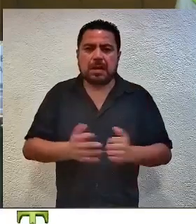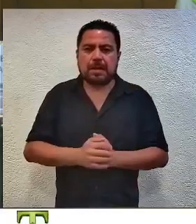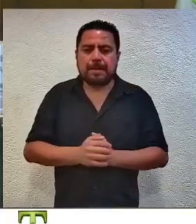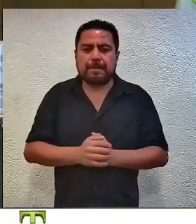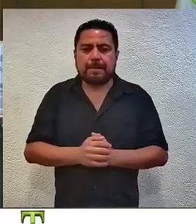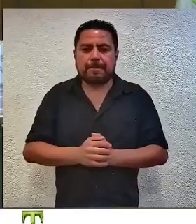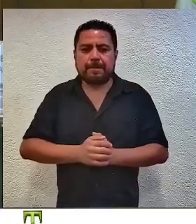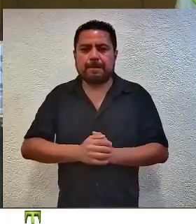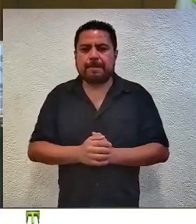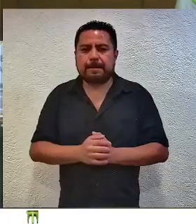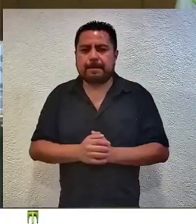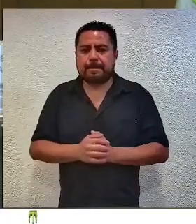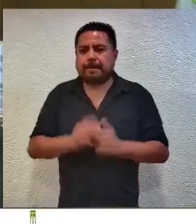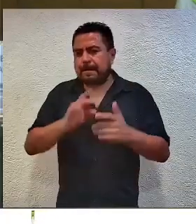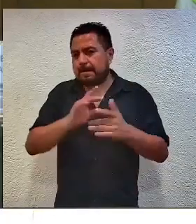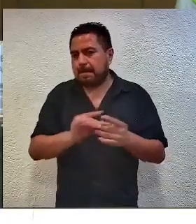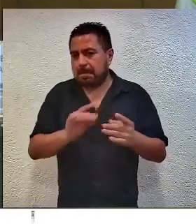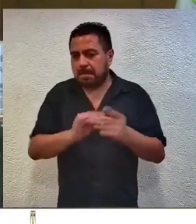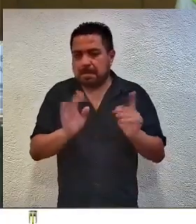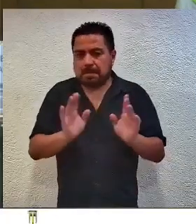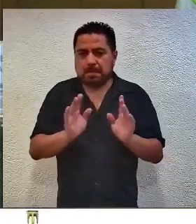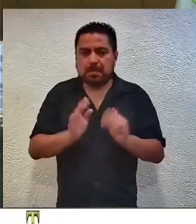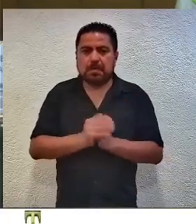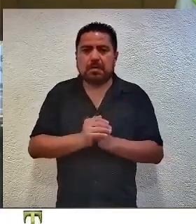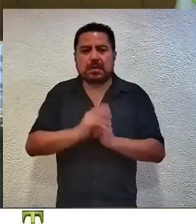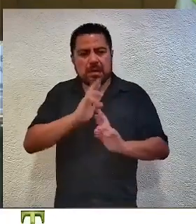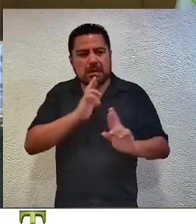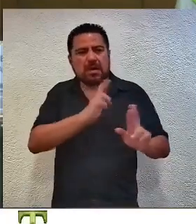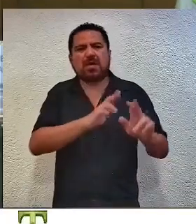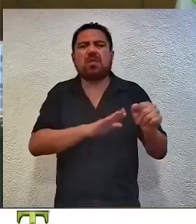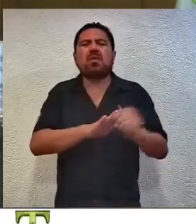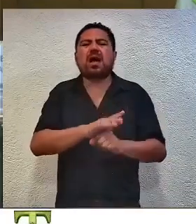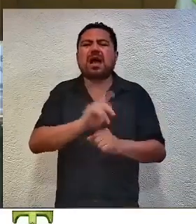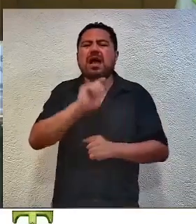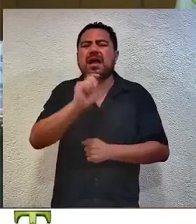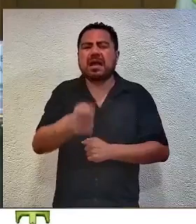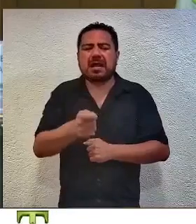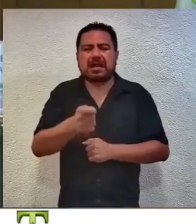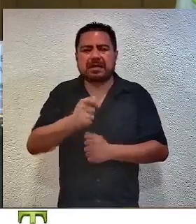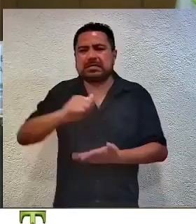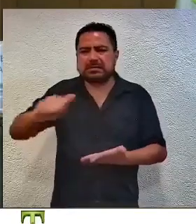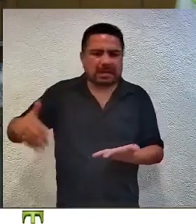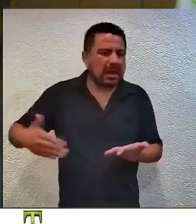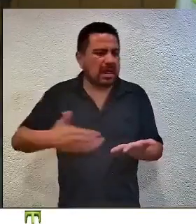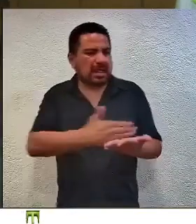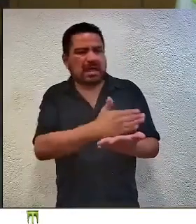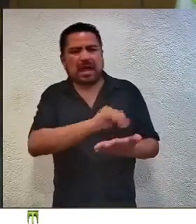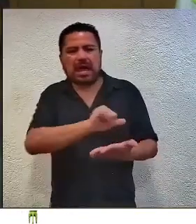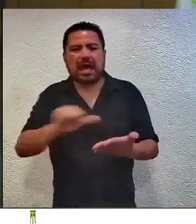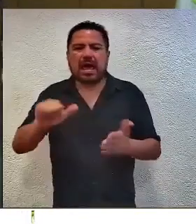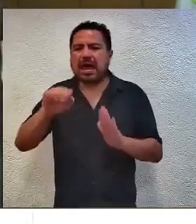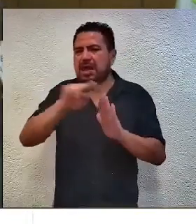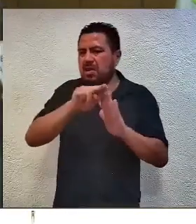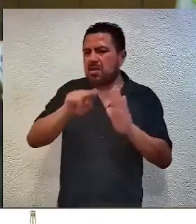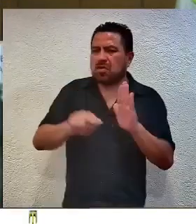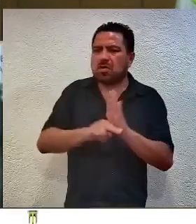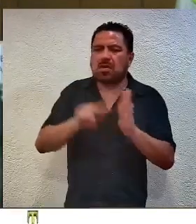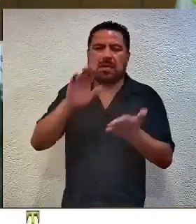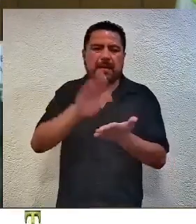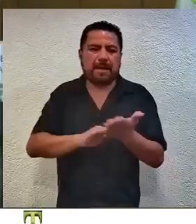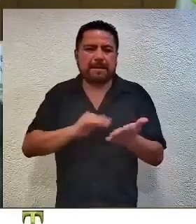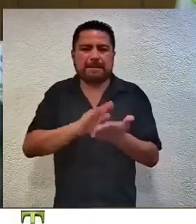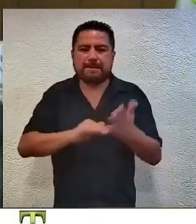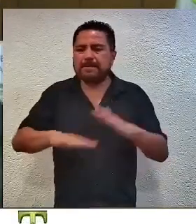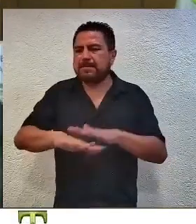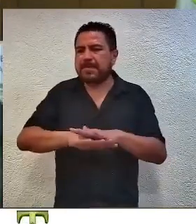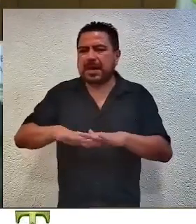respecto, y puntualizo, lo que resolvió fue la transgresión a las normas de los documentos básicos